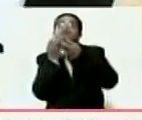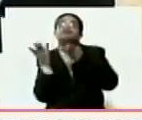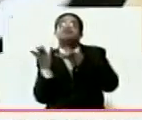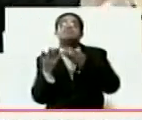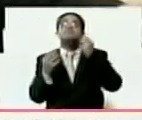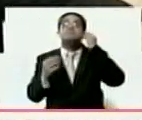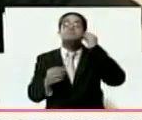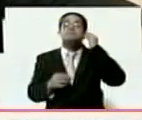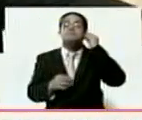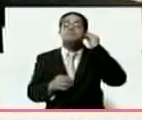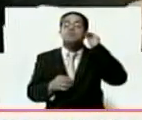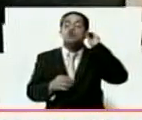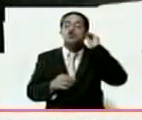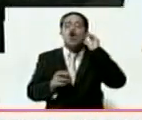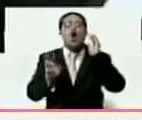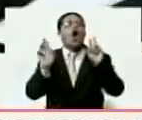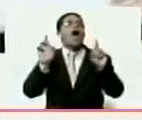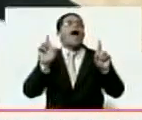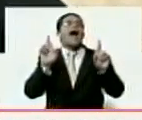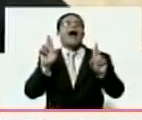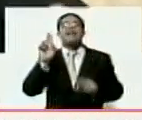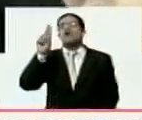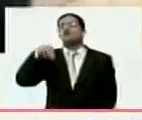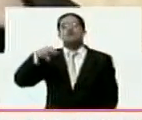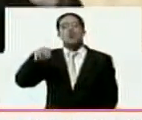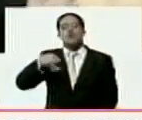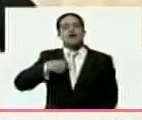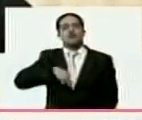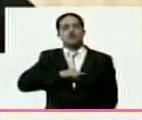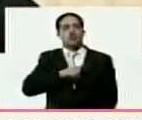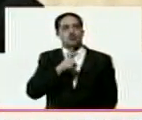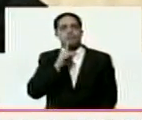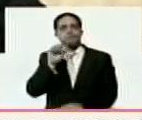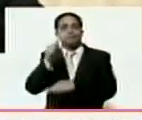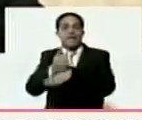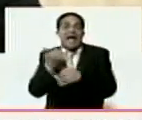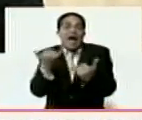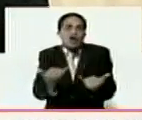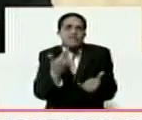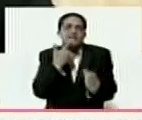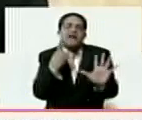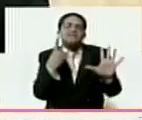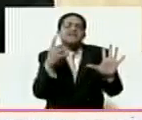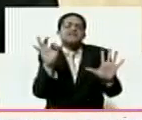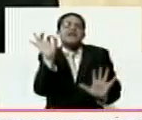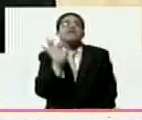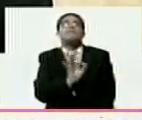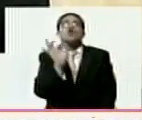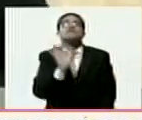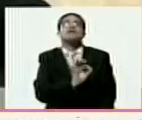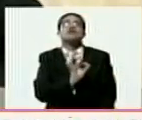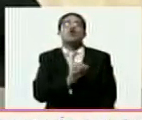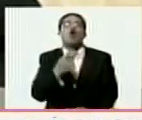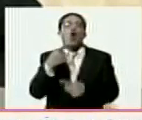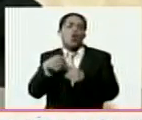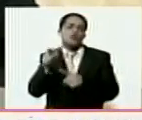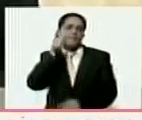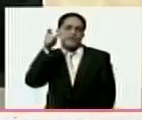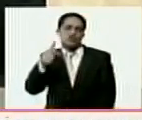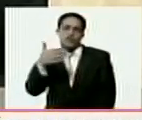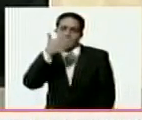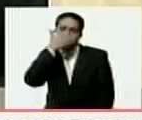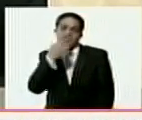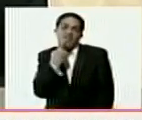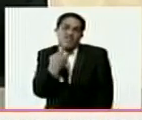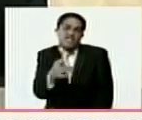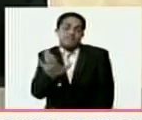Ojalá nunca tengamos que llegar al 100%, estamos por el 60%, dicen otro vocero enmascarado. Ojalá